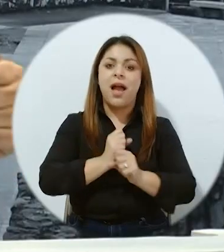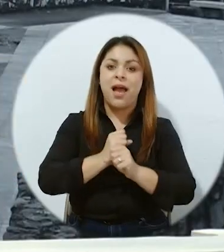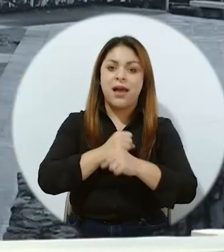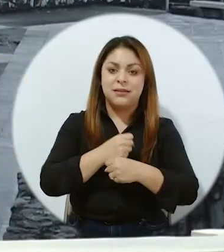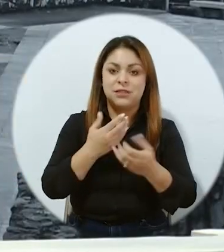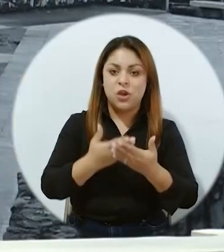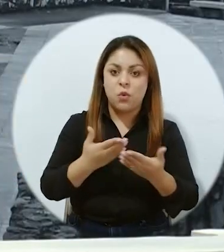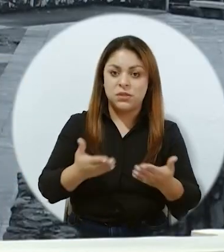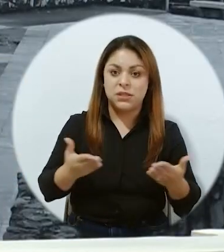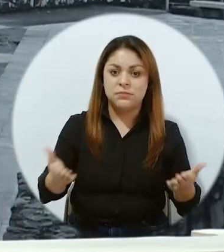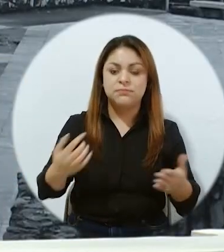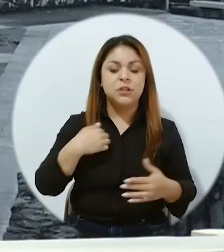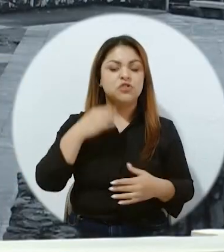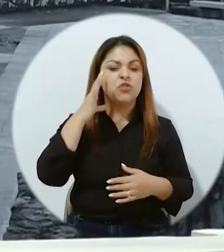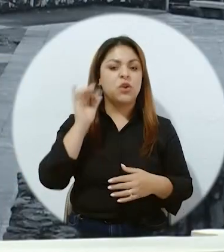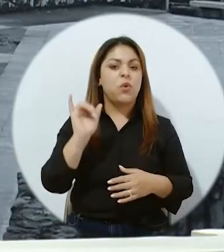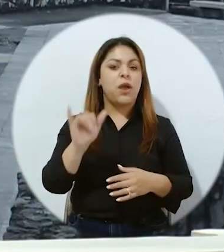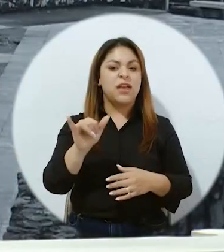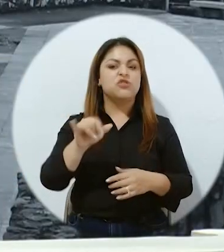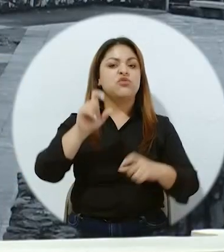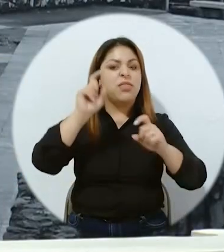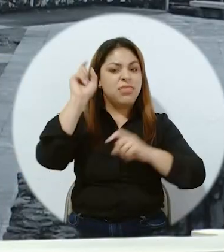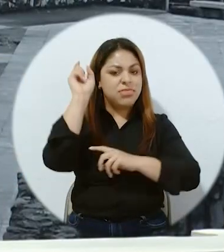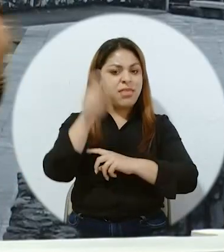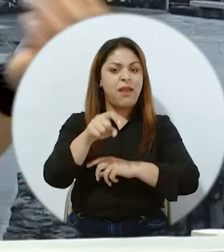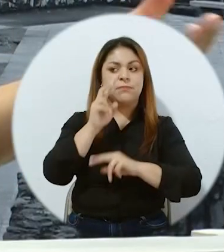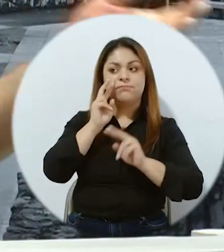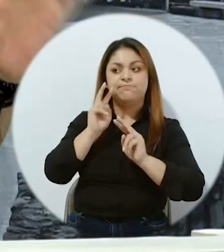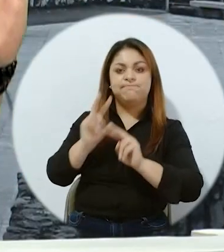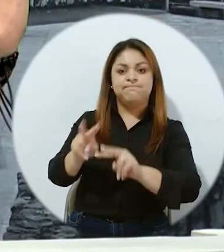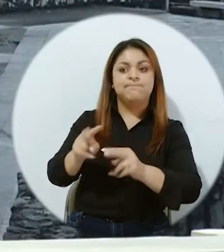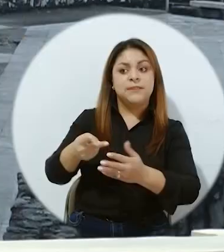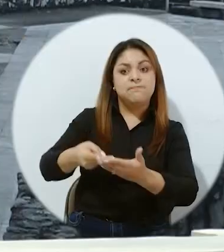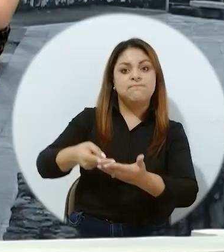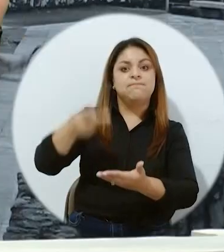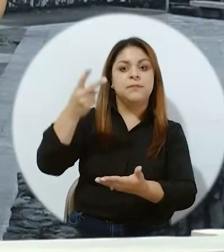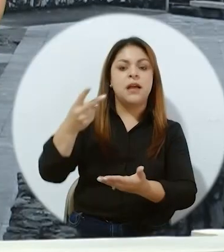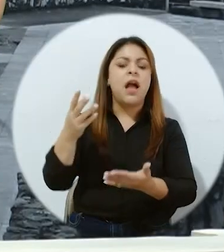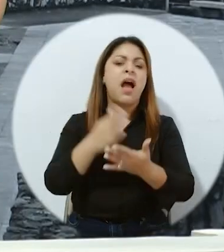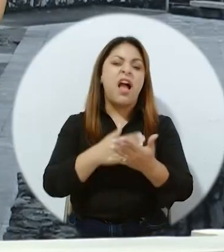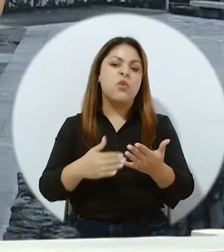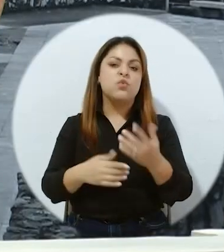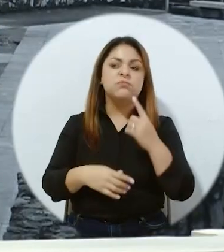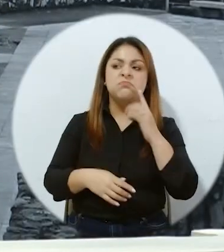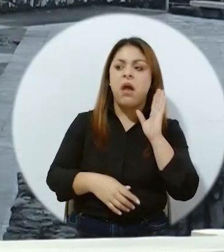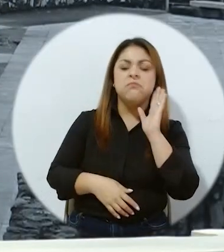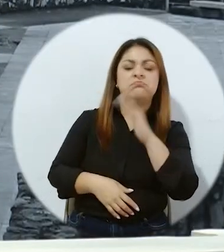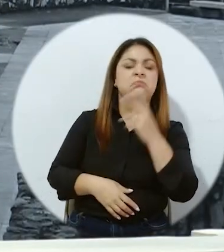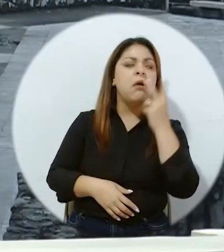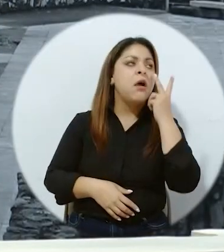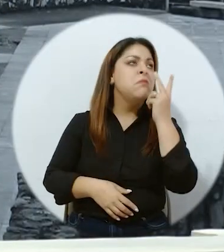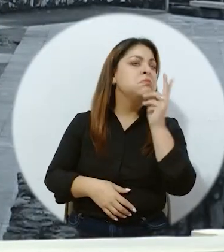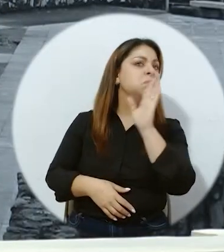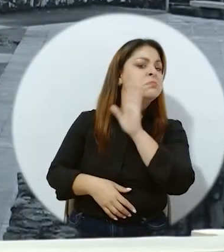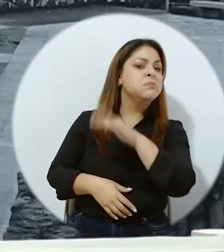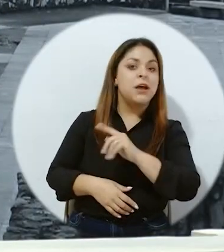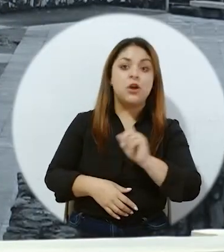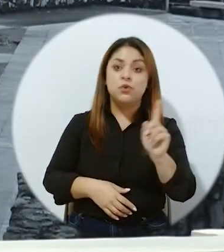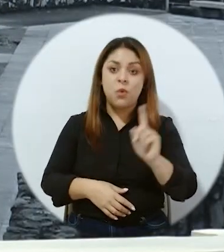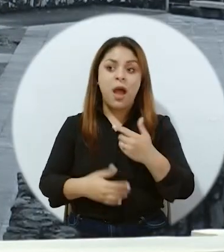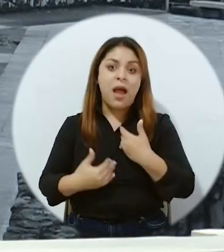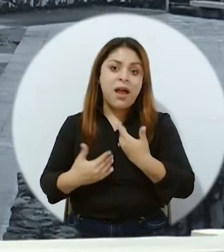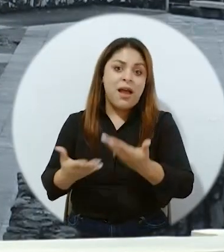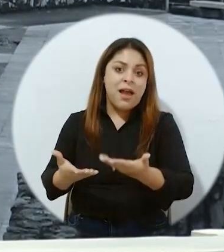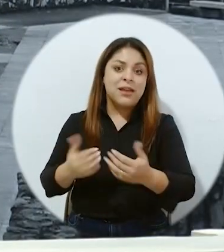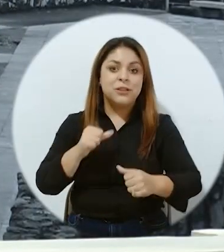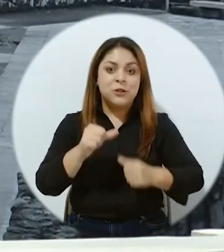haciendo cosas. Y yo creo que eso hay que valorizarlo, visibilizarlo, pero como dice Marta, pasa como si no existiera. Pero ahí está dándose esa resistencia, esa